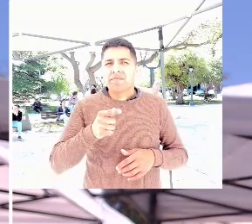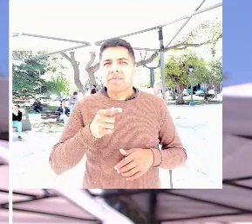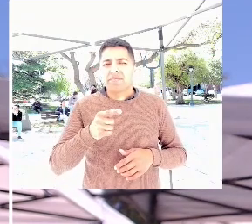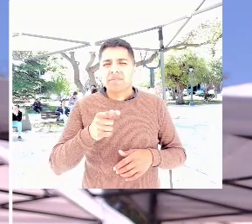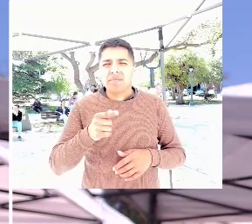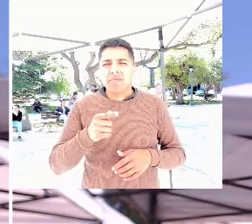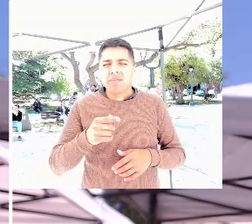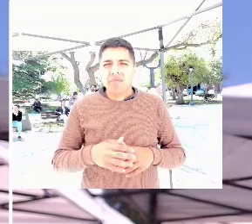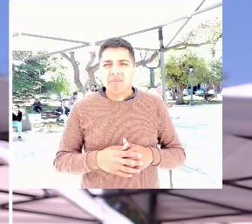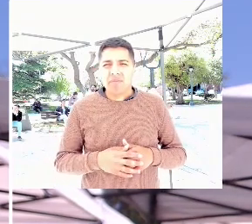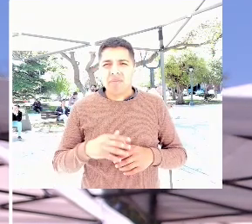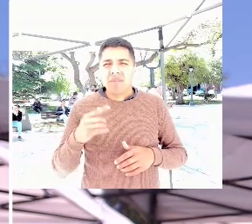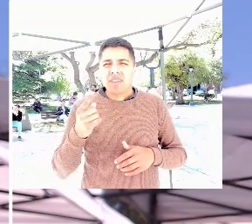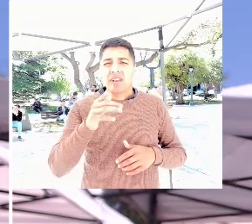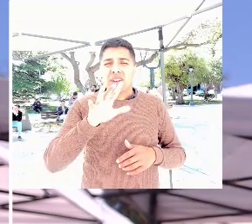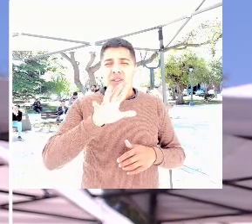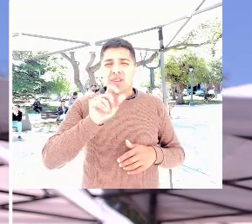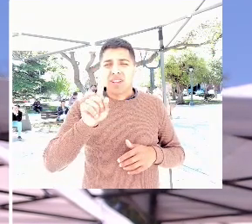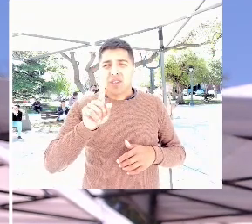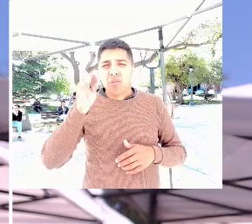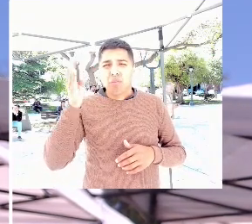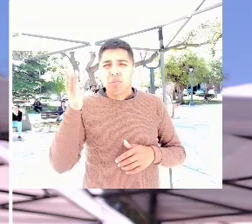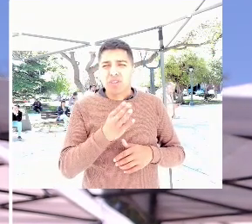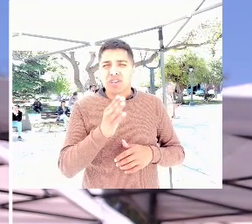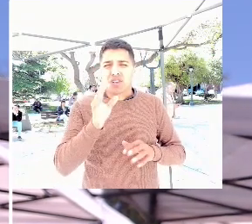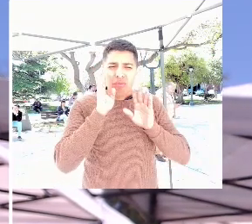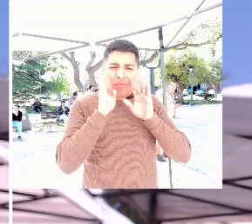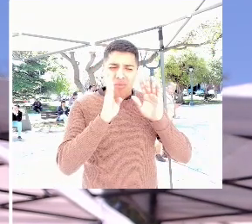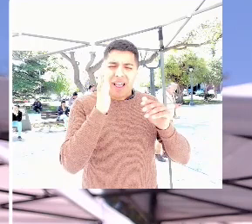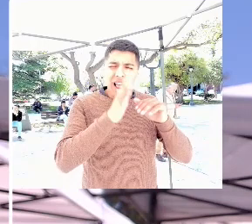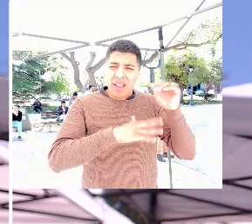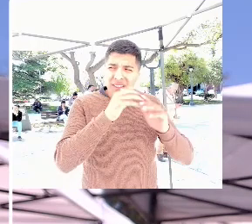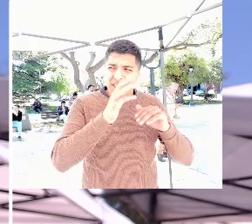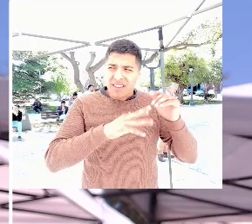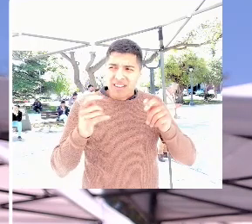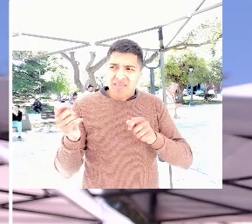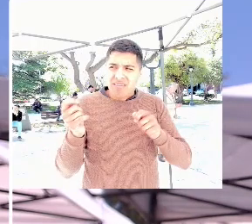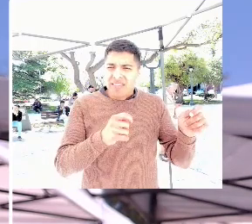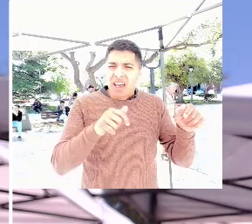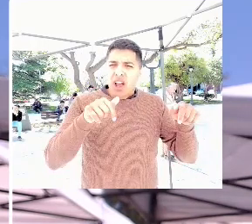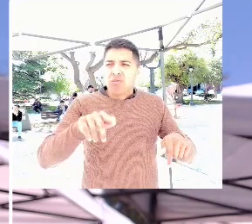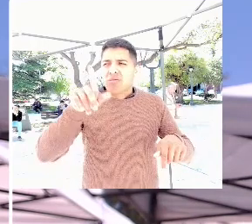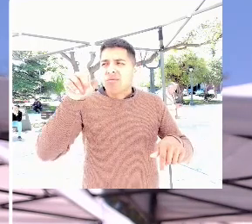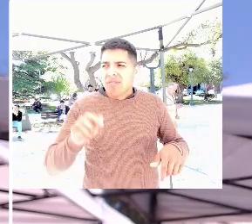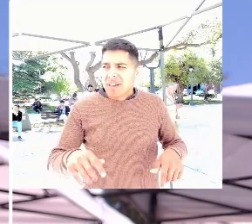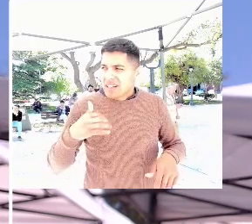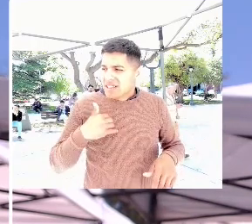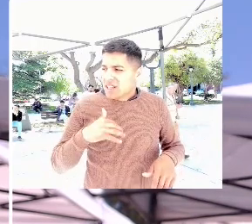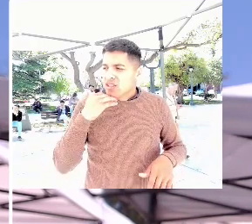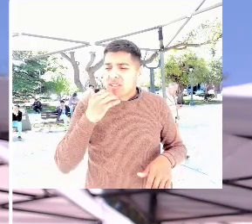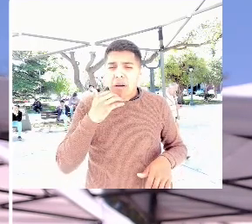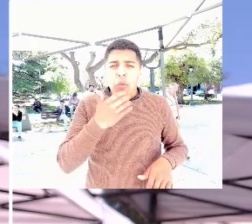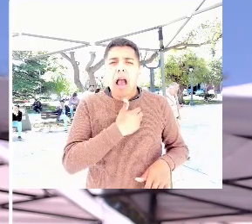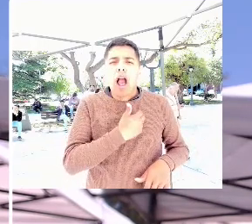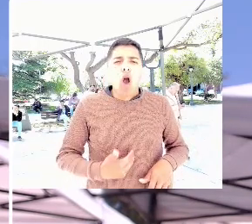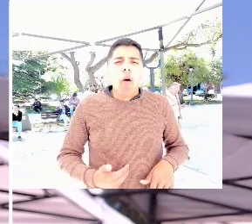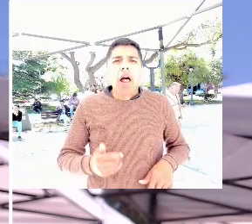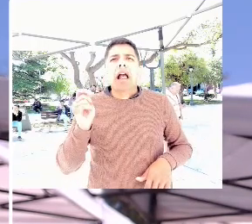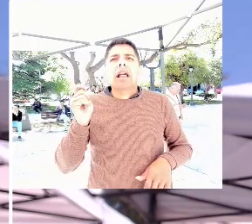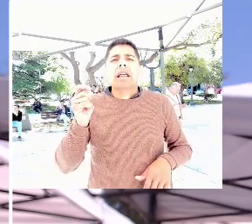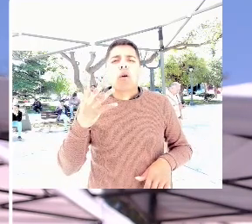tenemos un 51% destinado a obra pública, en un país que no sabemos quién lo va a gobernar en los